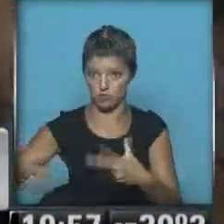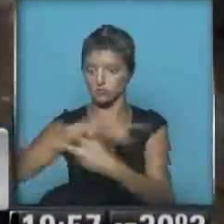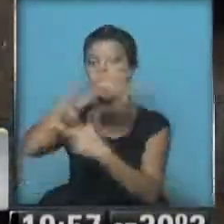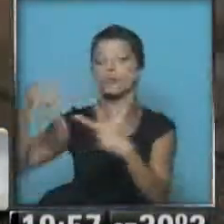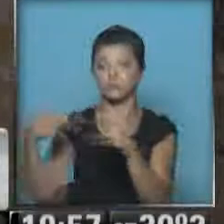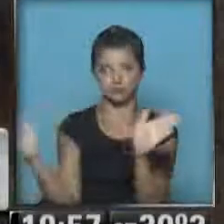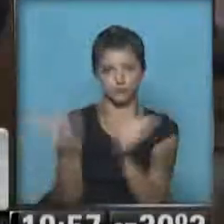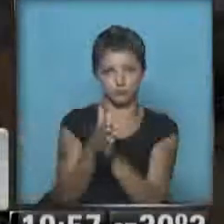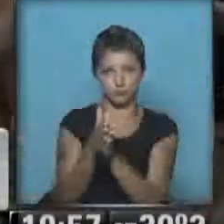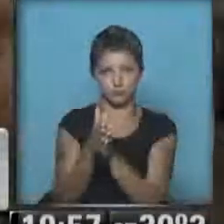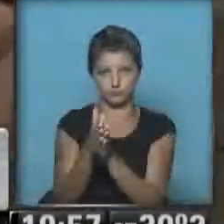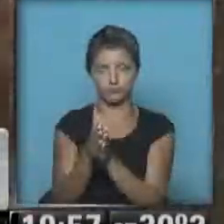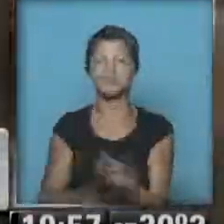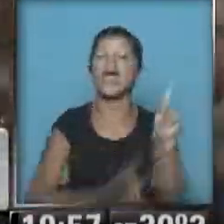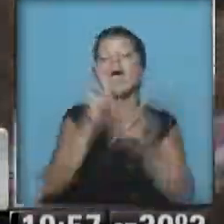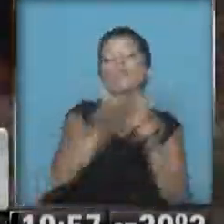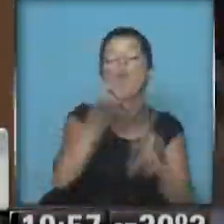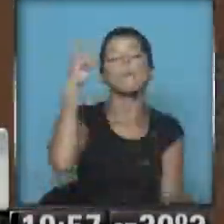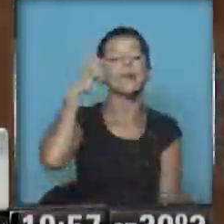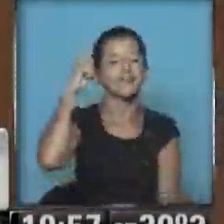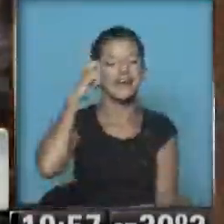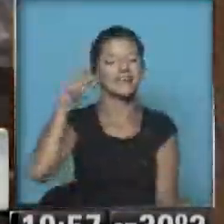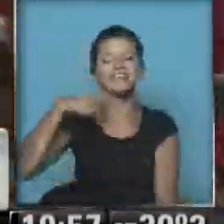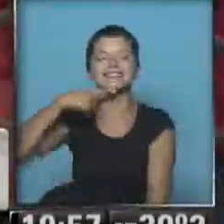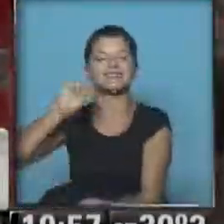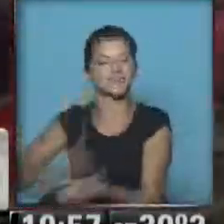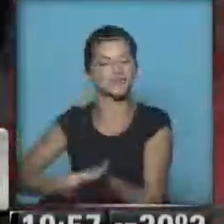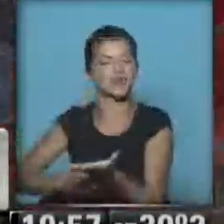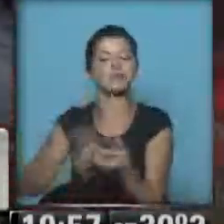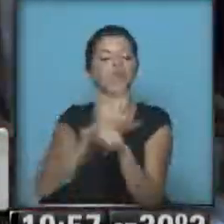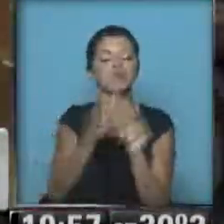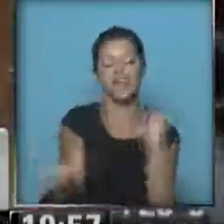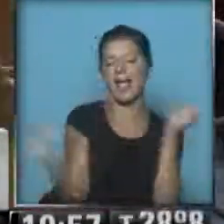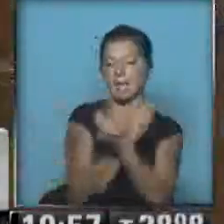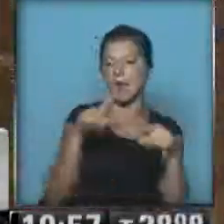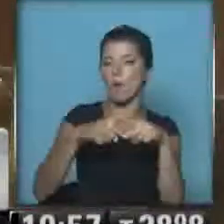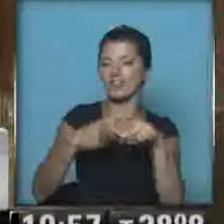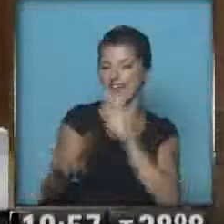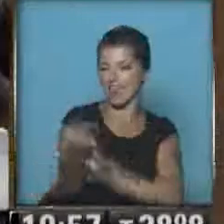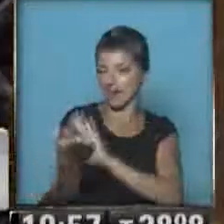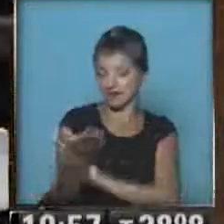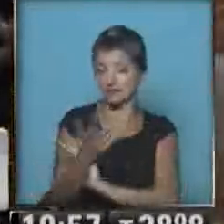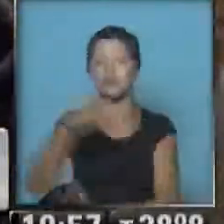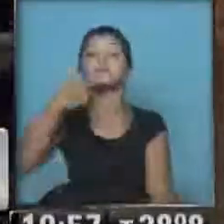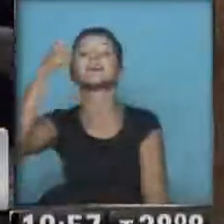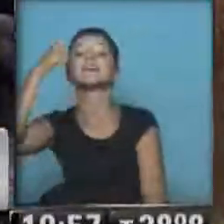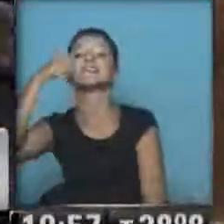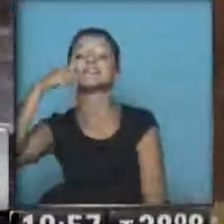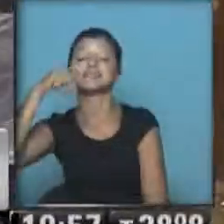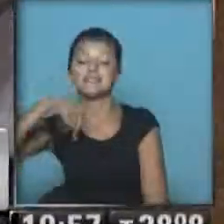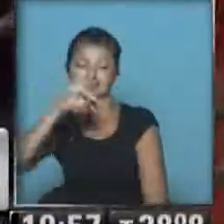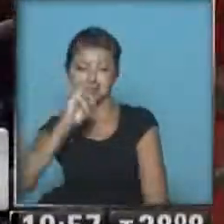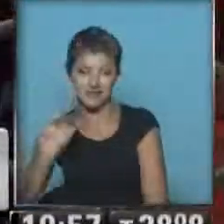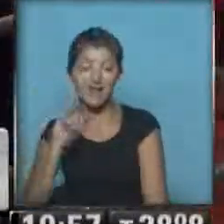cívica. Para algunos radicales, la decisión implica un giro hacia la derecha del partido. Para Ernesto Sanz, el